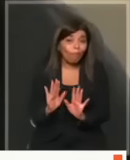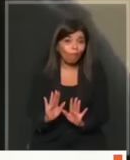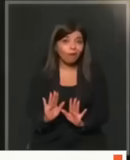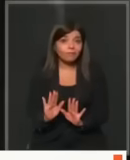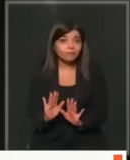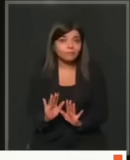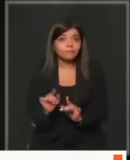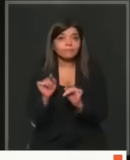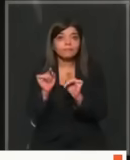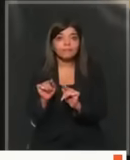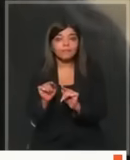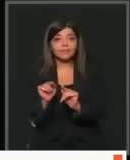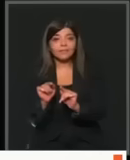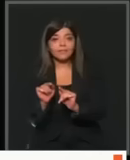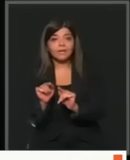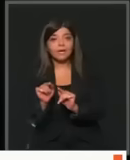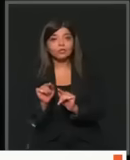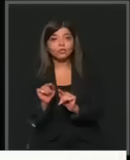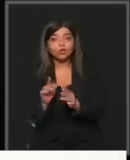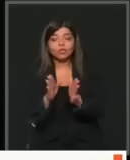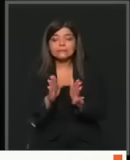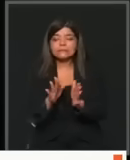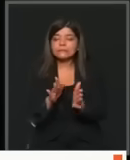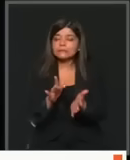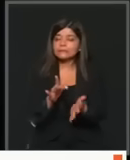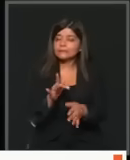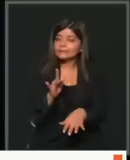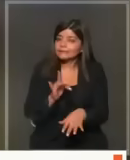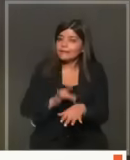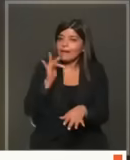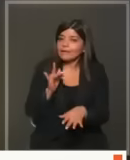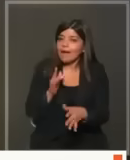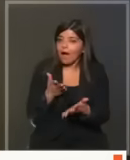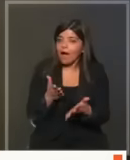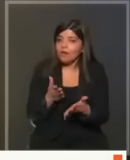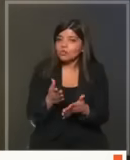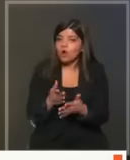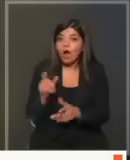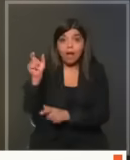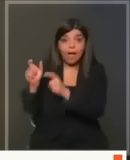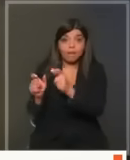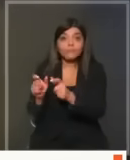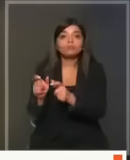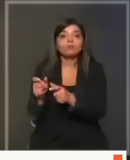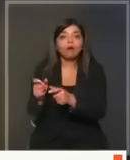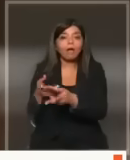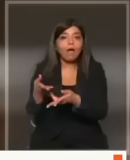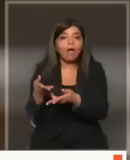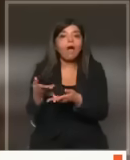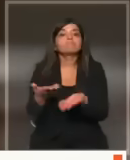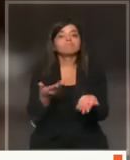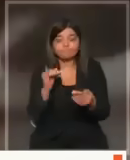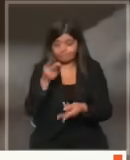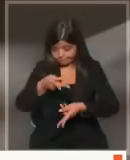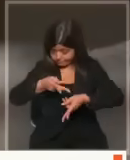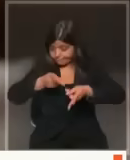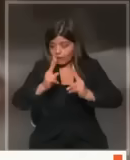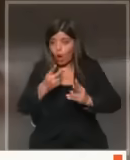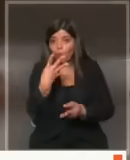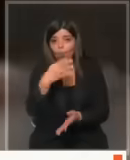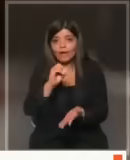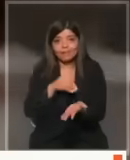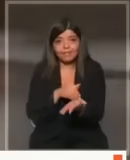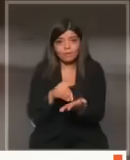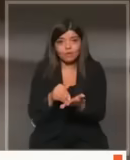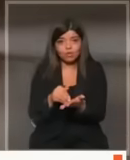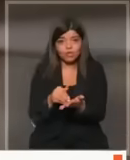Y este fue sin dudas el momento más delicado de la operación. Los sujetos accedieron a recibir los 40 millones de pesos, pero la entrega